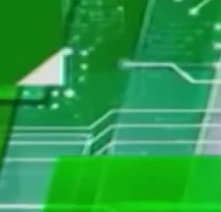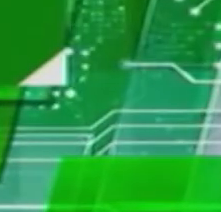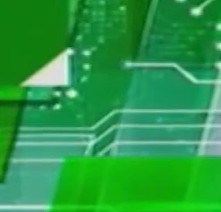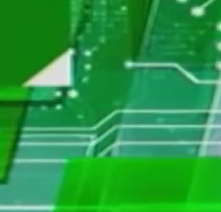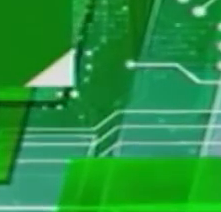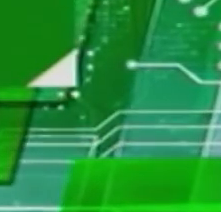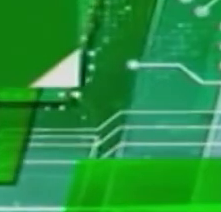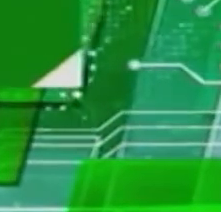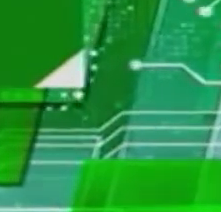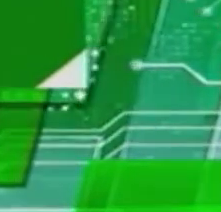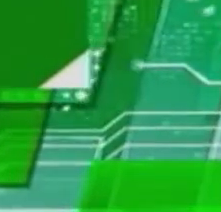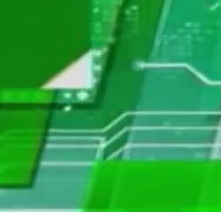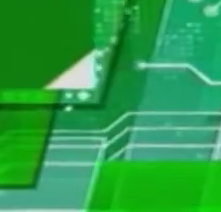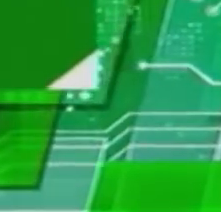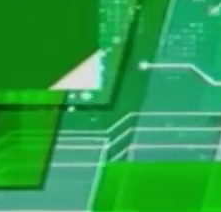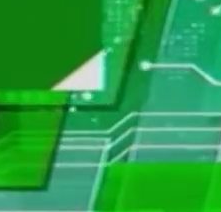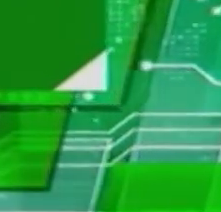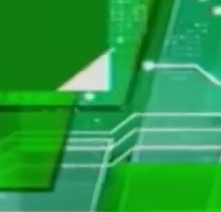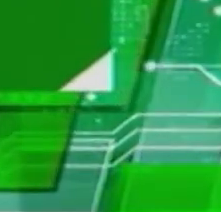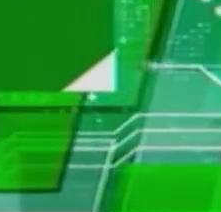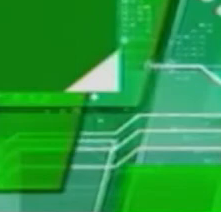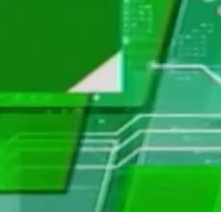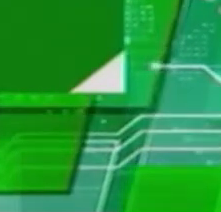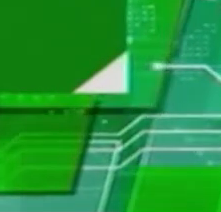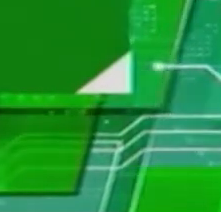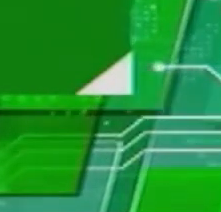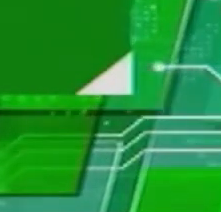de último momento